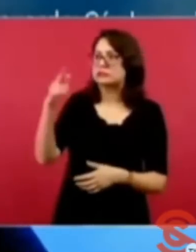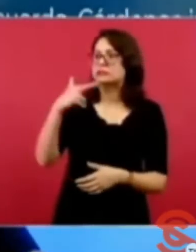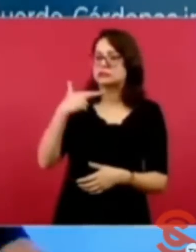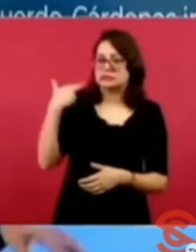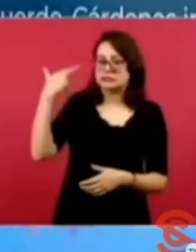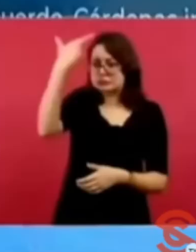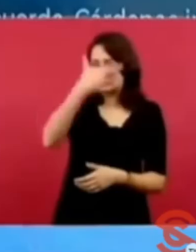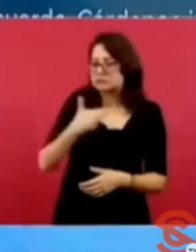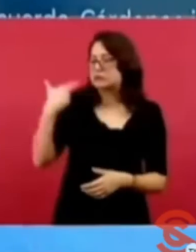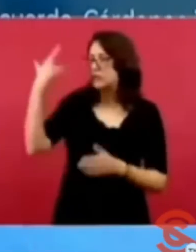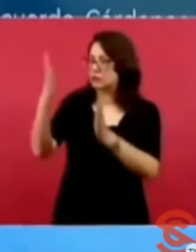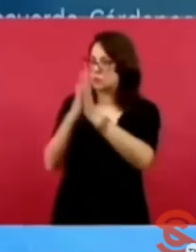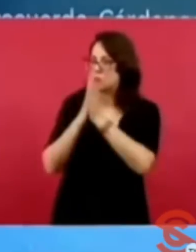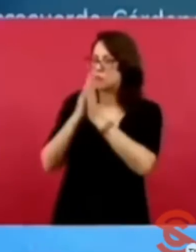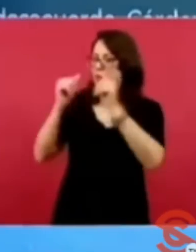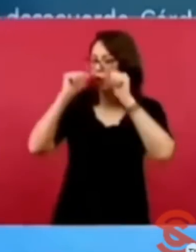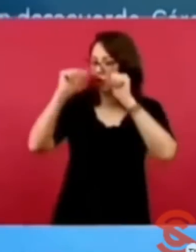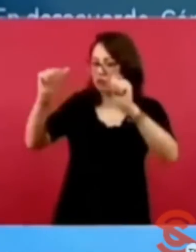también